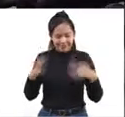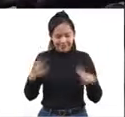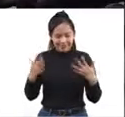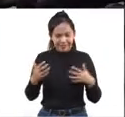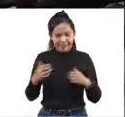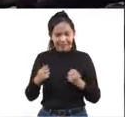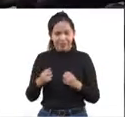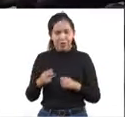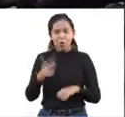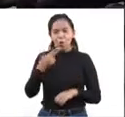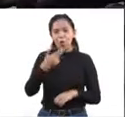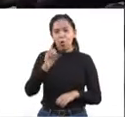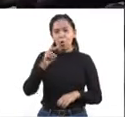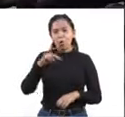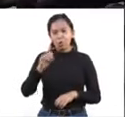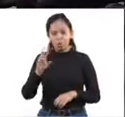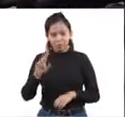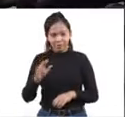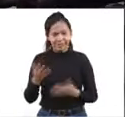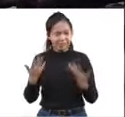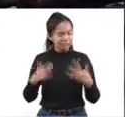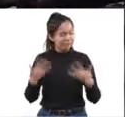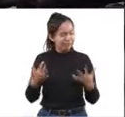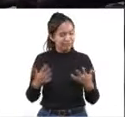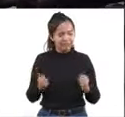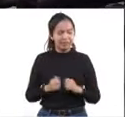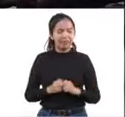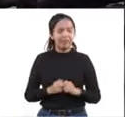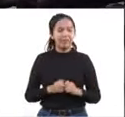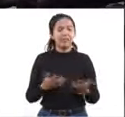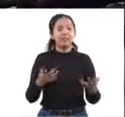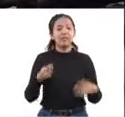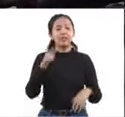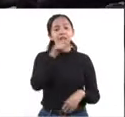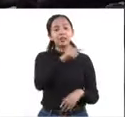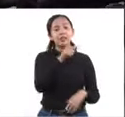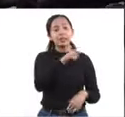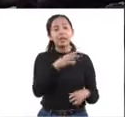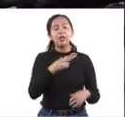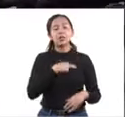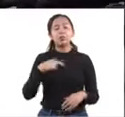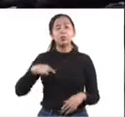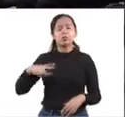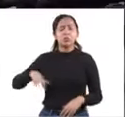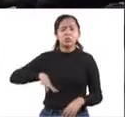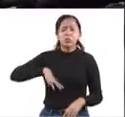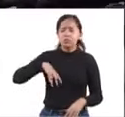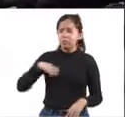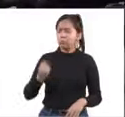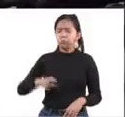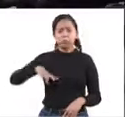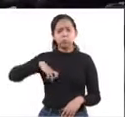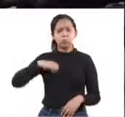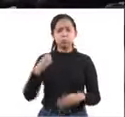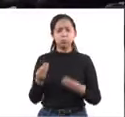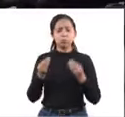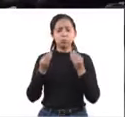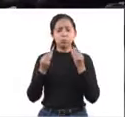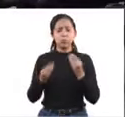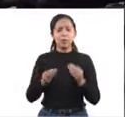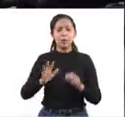Allá estamos luchando incesantemente y es una marea, es una